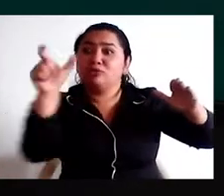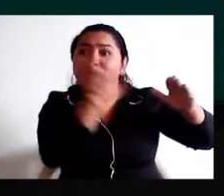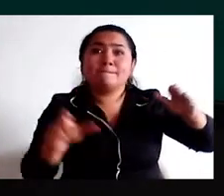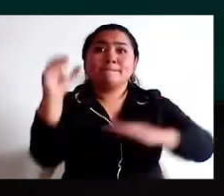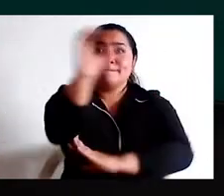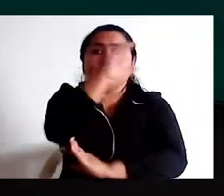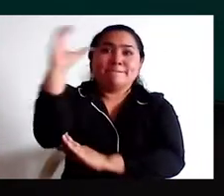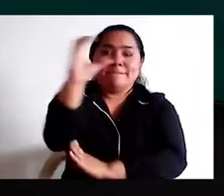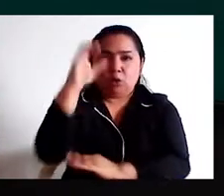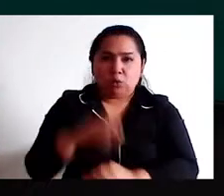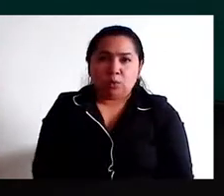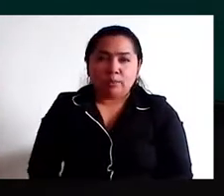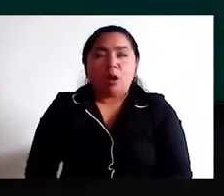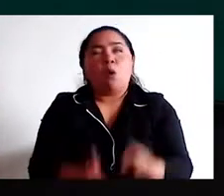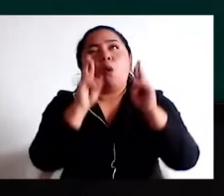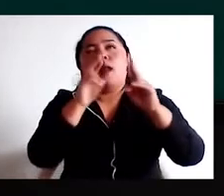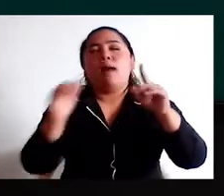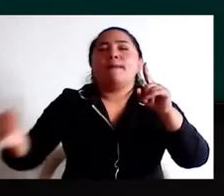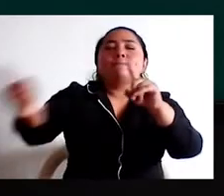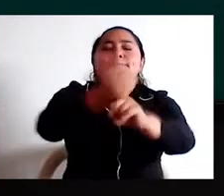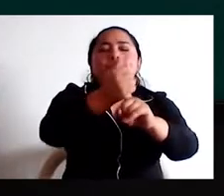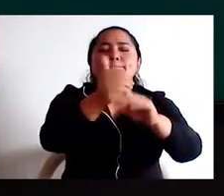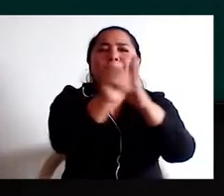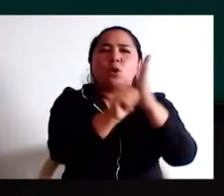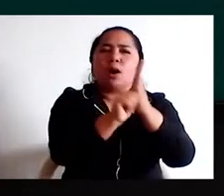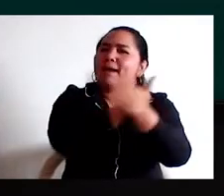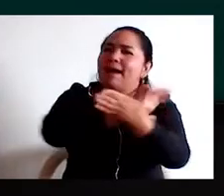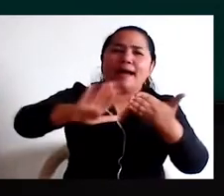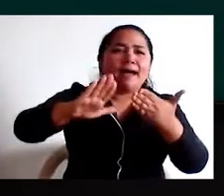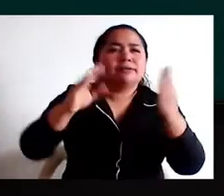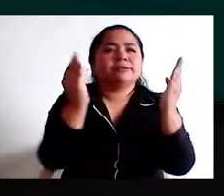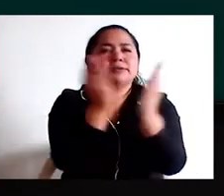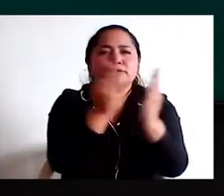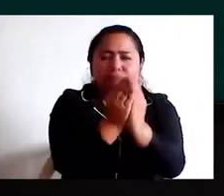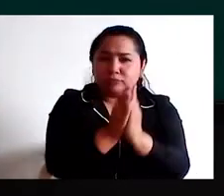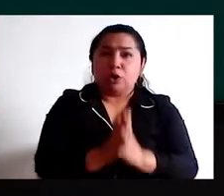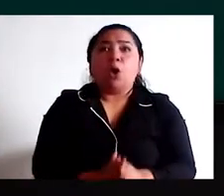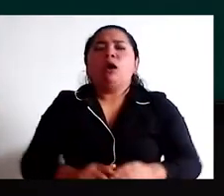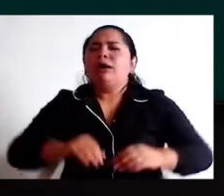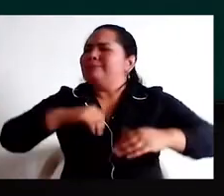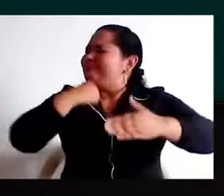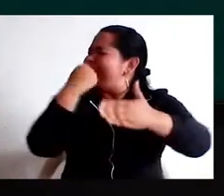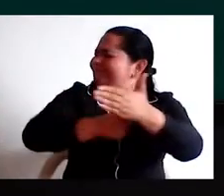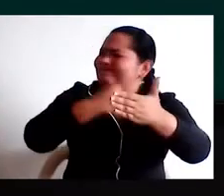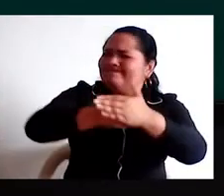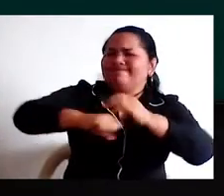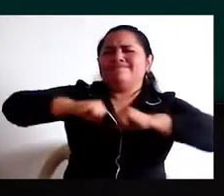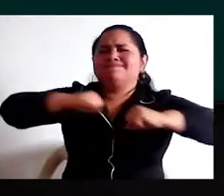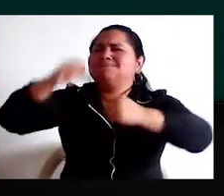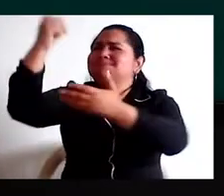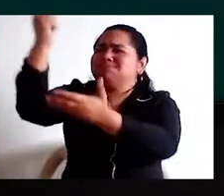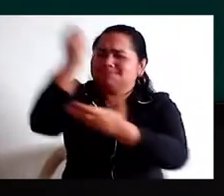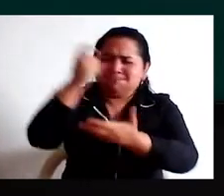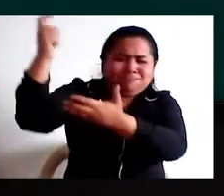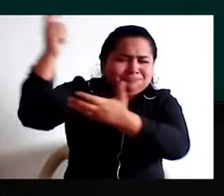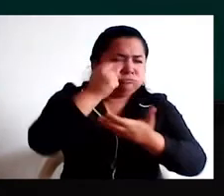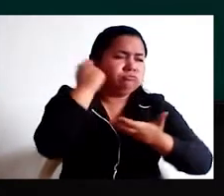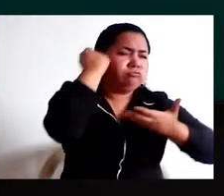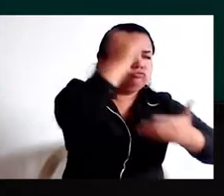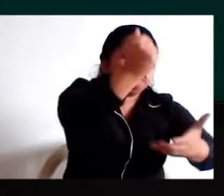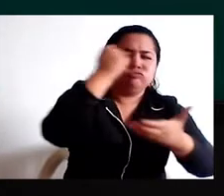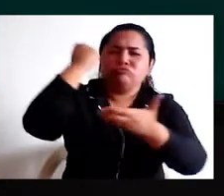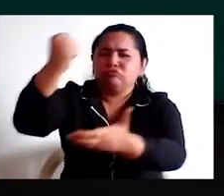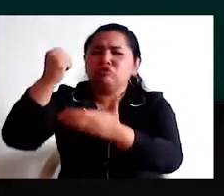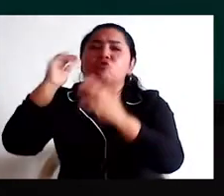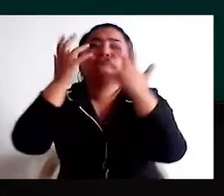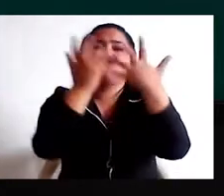ojalá logremos el programa de educación gratuita igualmente gestionaremos los recursos para continuar cuando el fortalecimiento de todas las